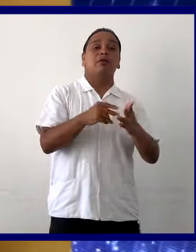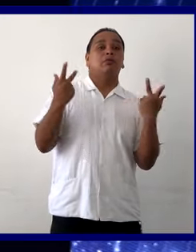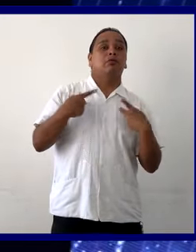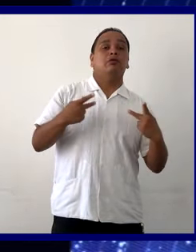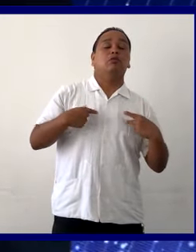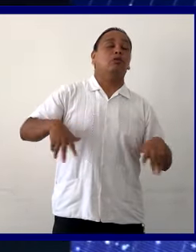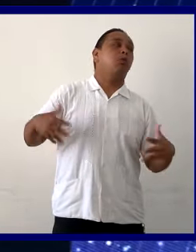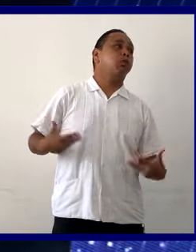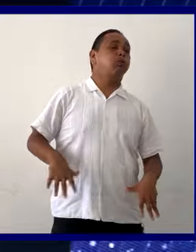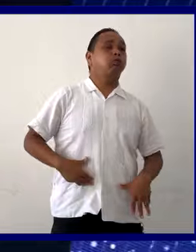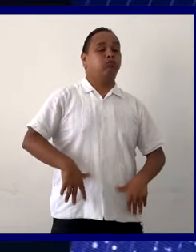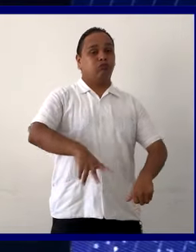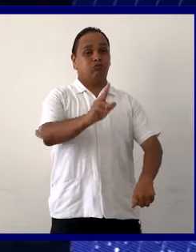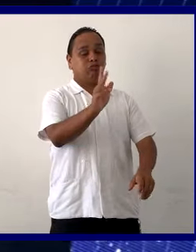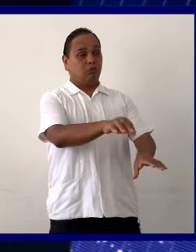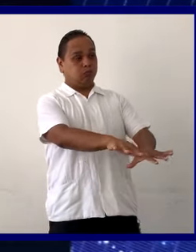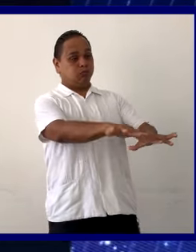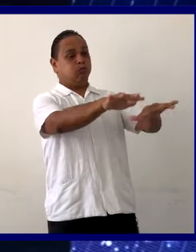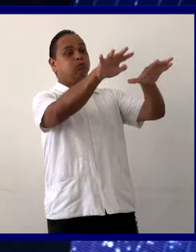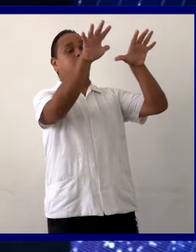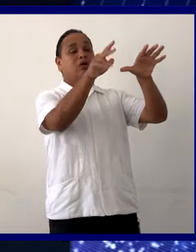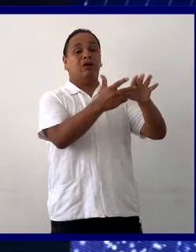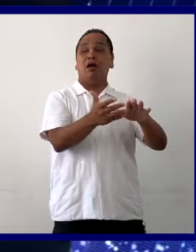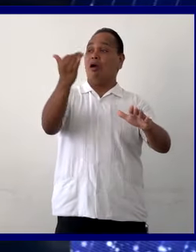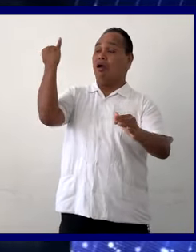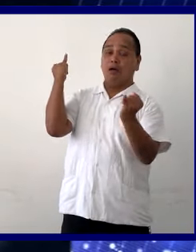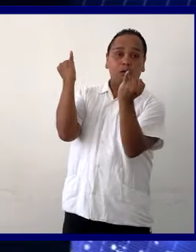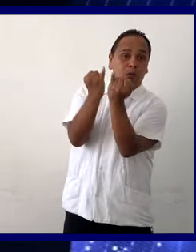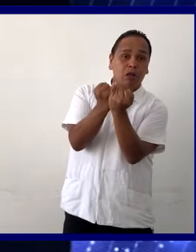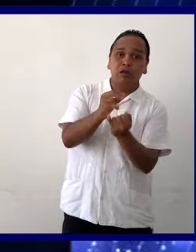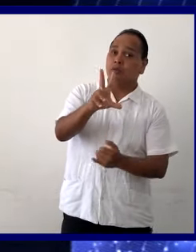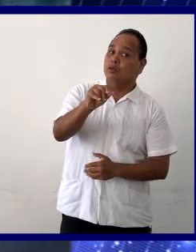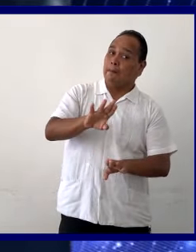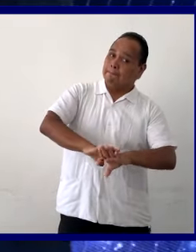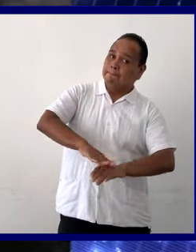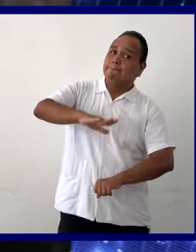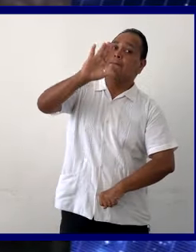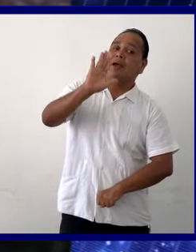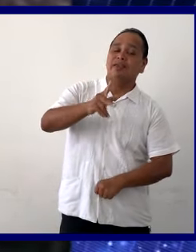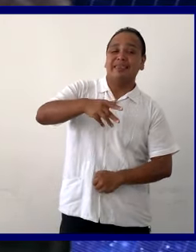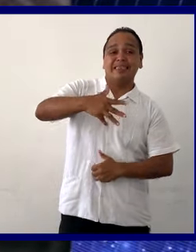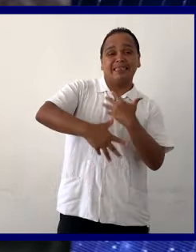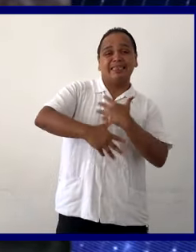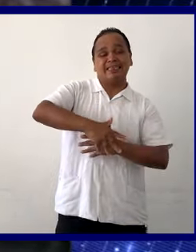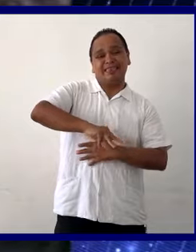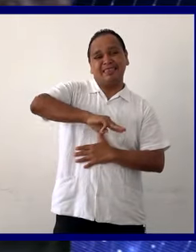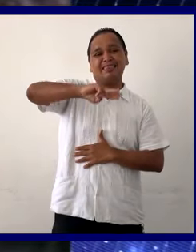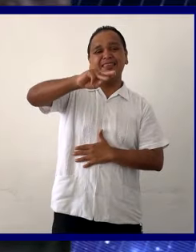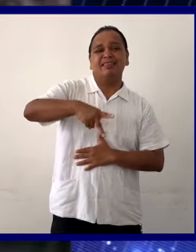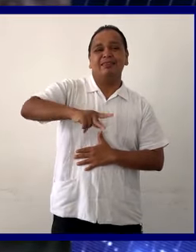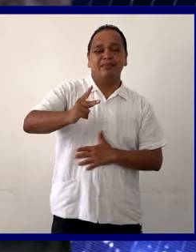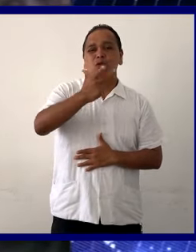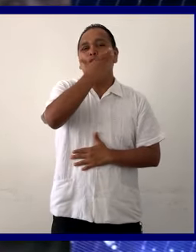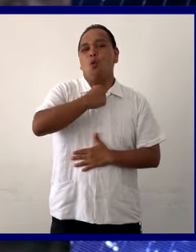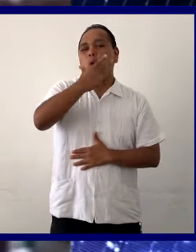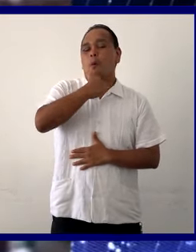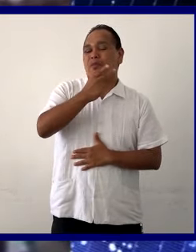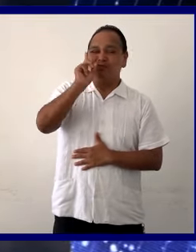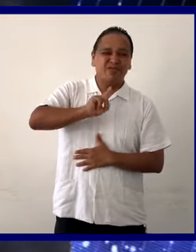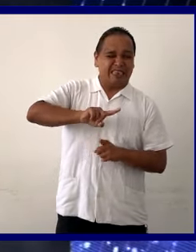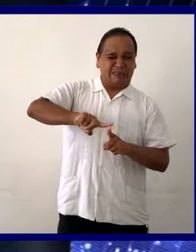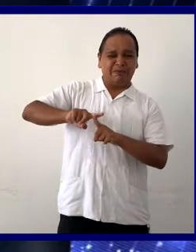escenario que se montó era el más grande de aquella época, casi 50 metros de ancho y 15 de alto. Muchos fans consideran este concierto de